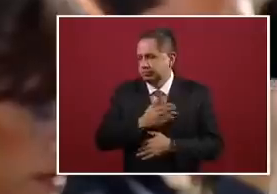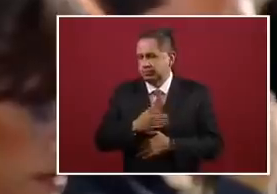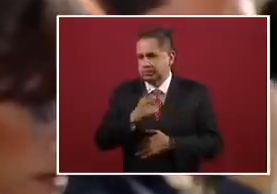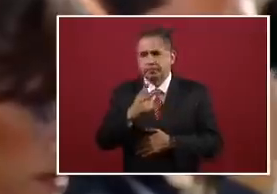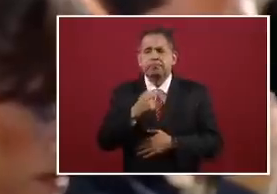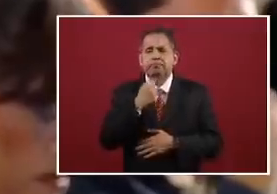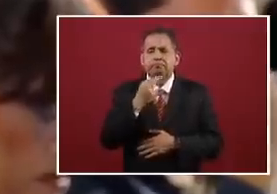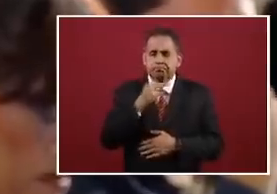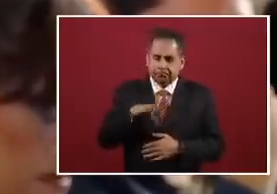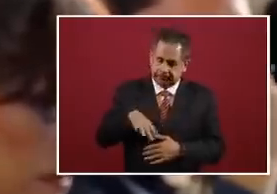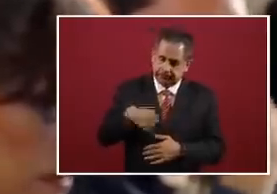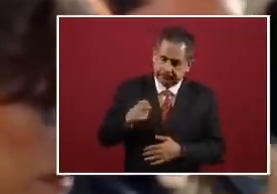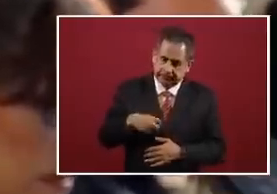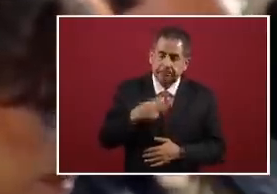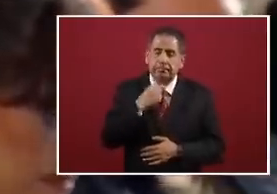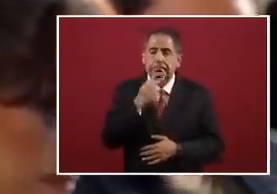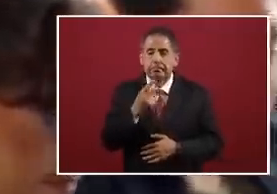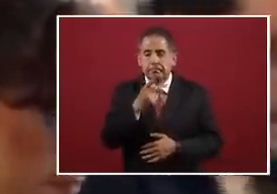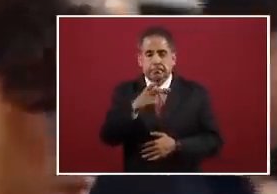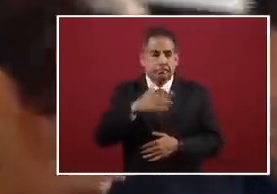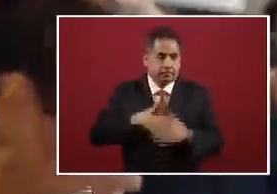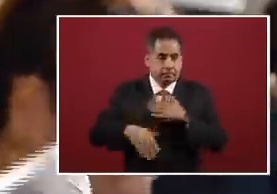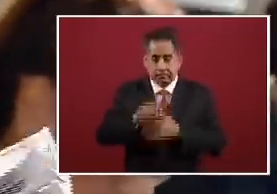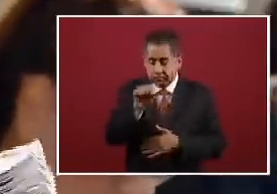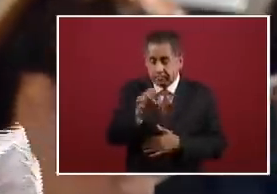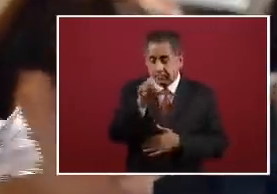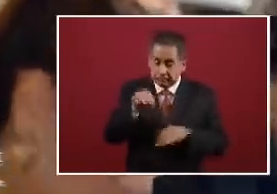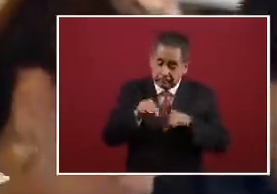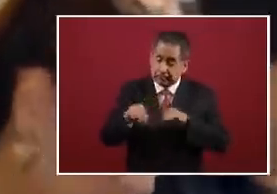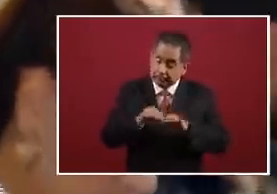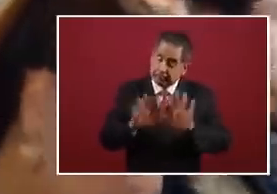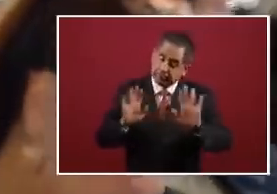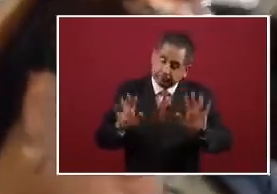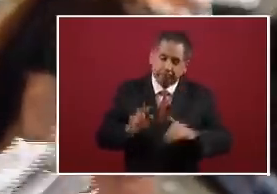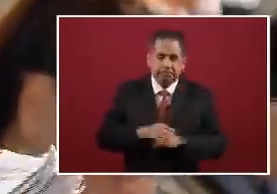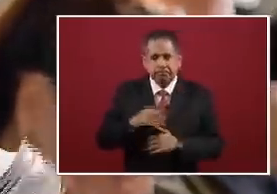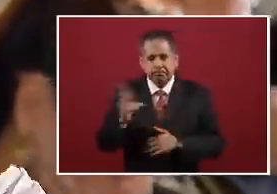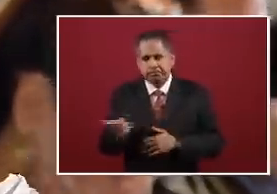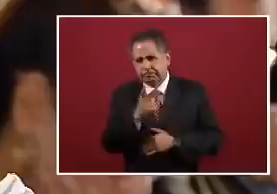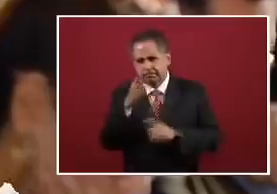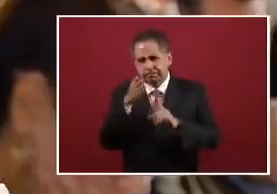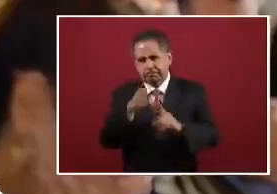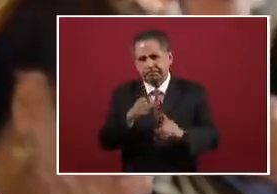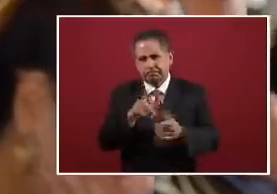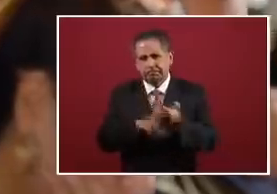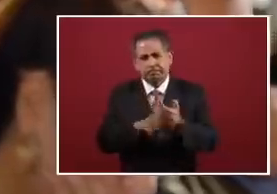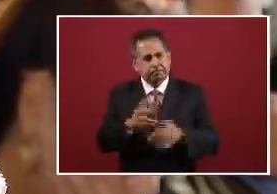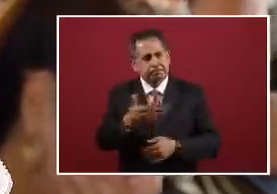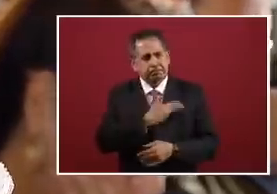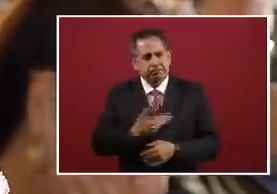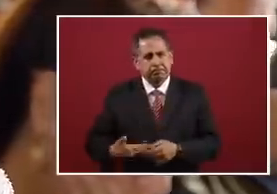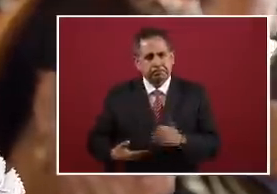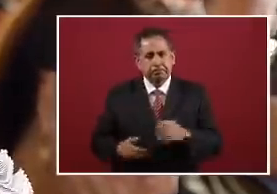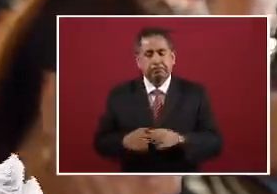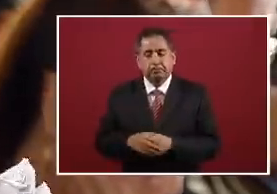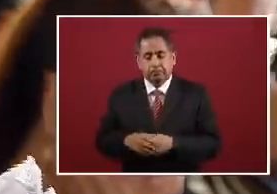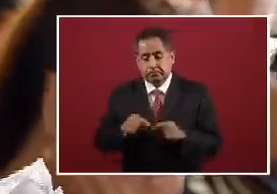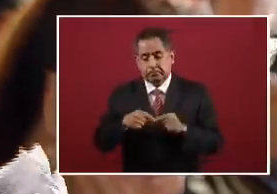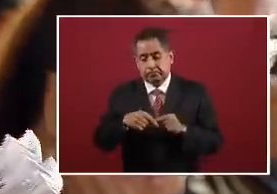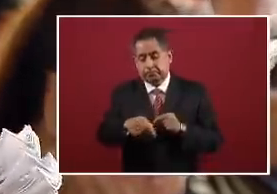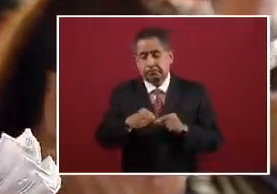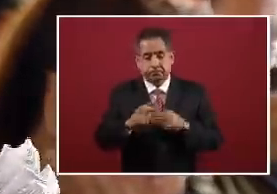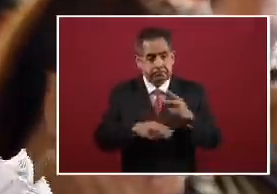esfuerzo sobrehumano, no descansa ni sábados ni domingos. Y bueno, la pregunta es esta, presidente. En unos minutos más